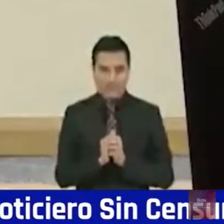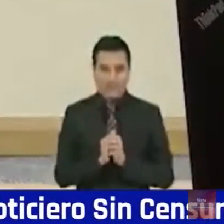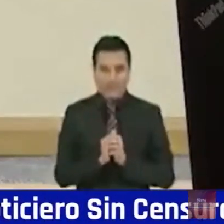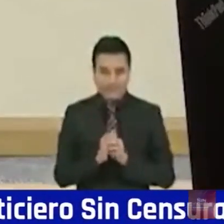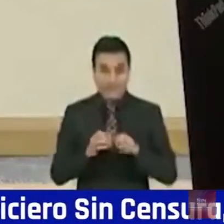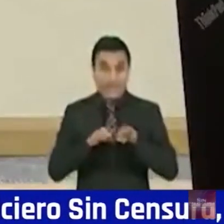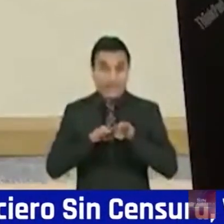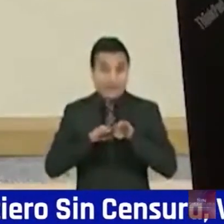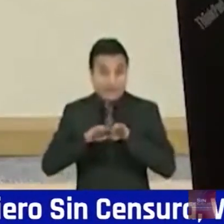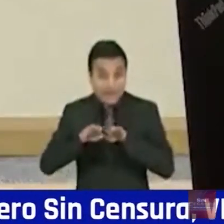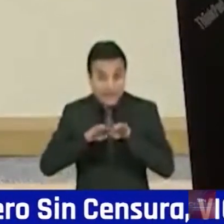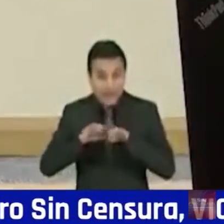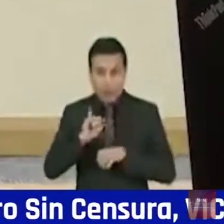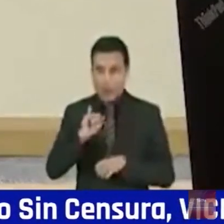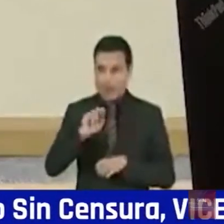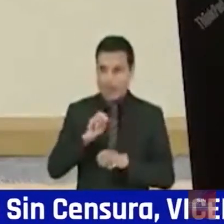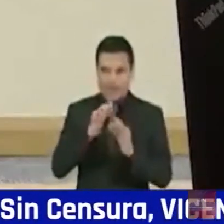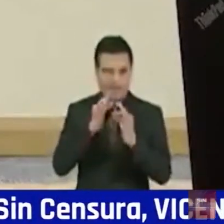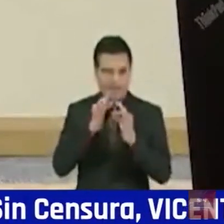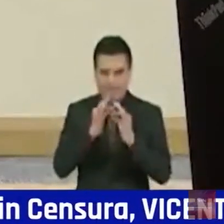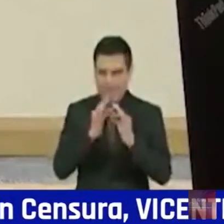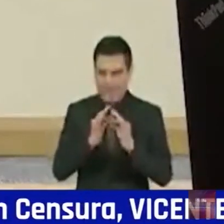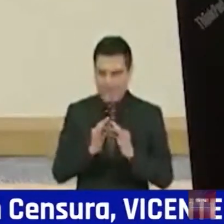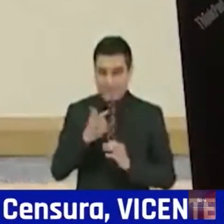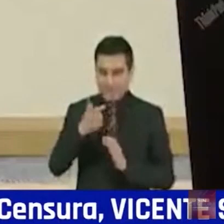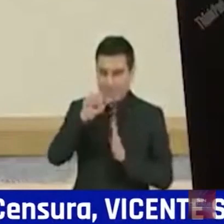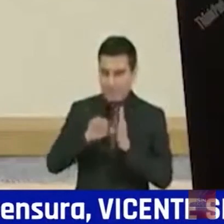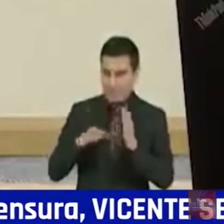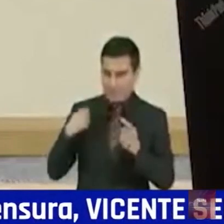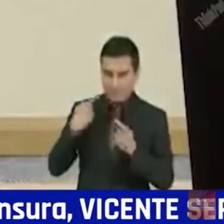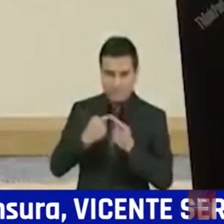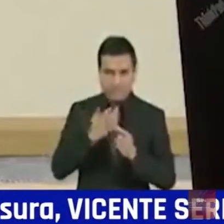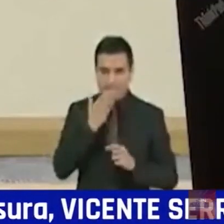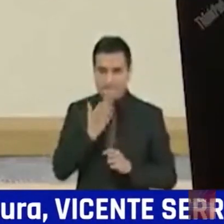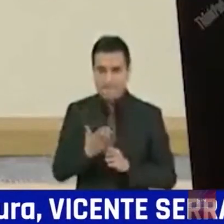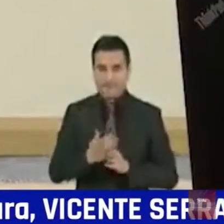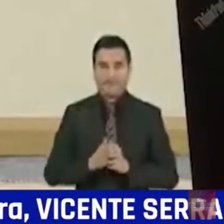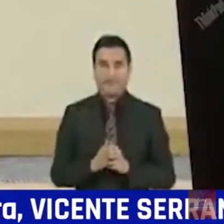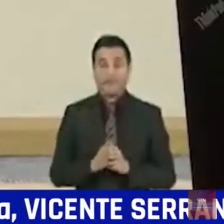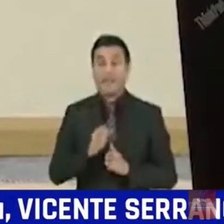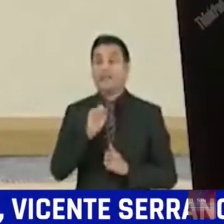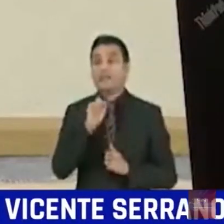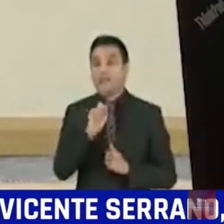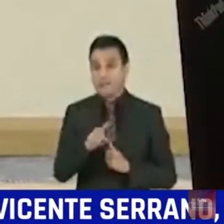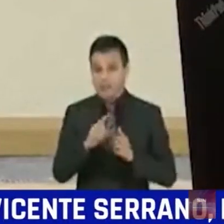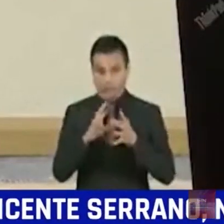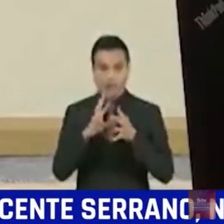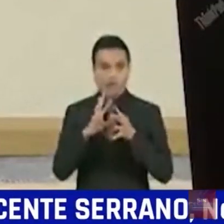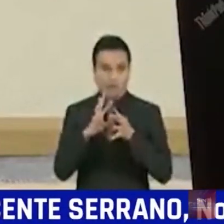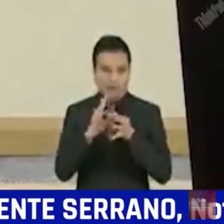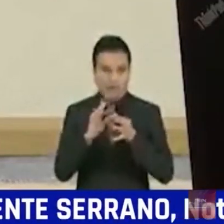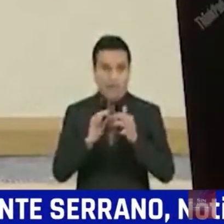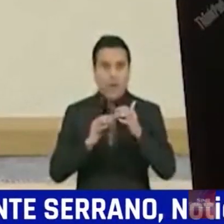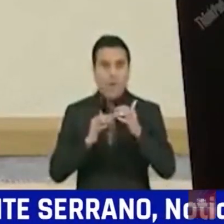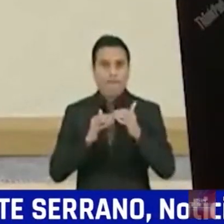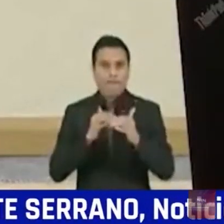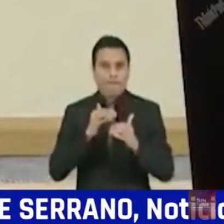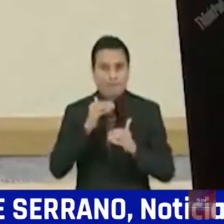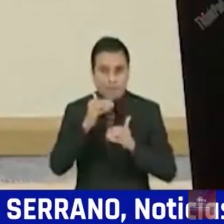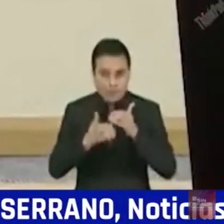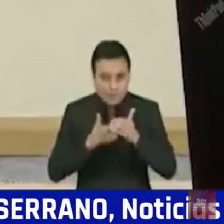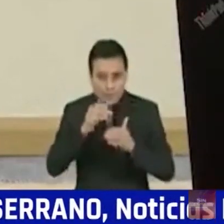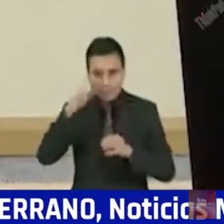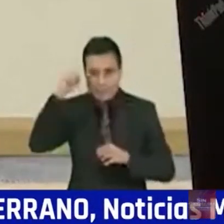trabajo puntual que realizó esta institución a lo largo de 7 meses. Habla no solo del proceso complejo